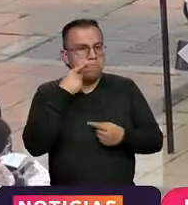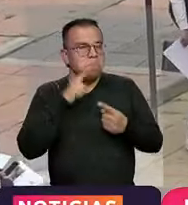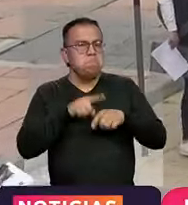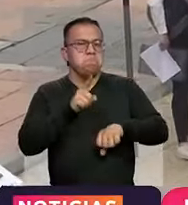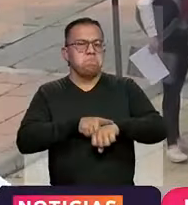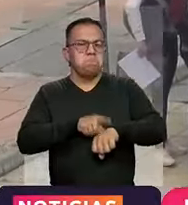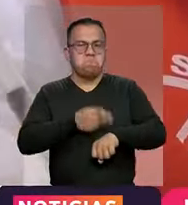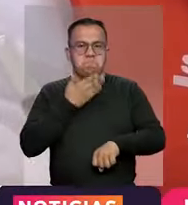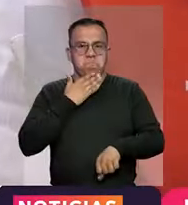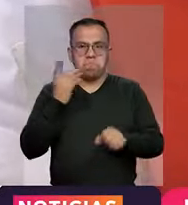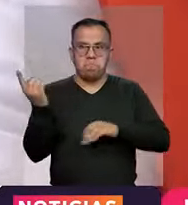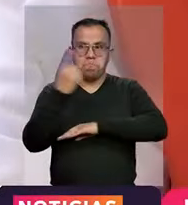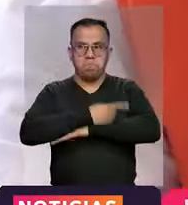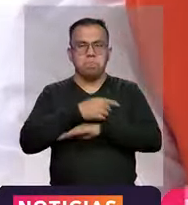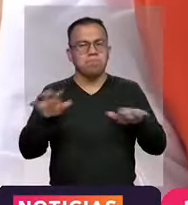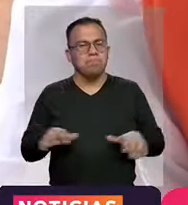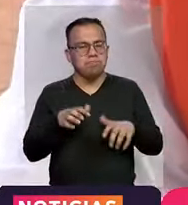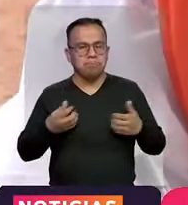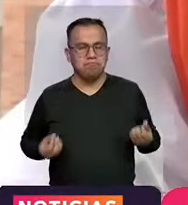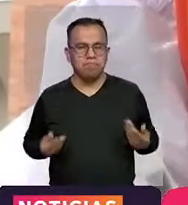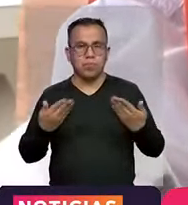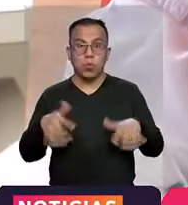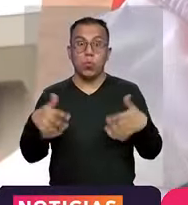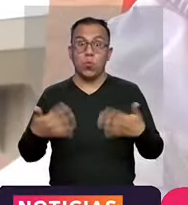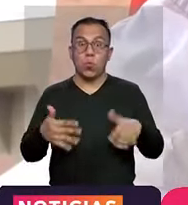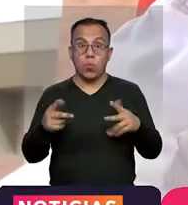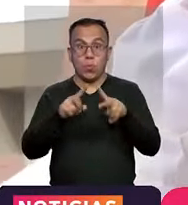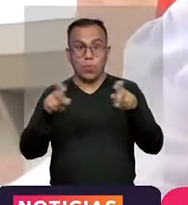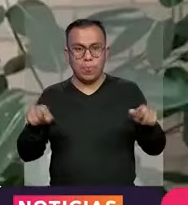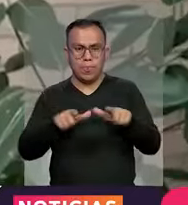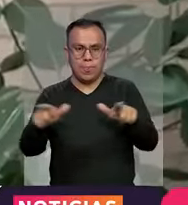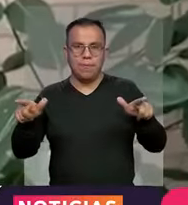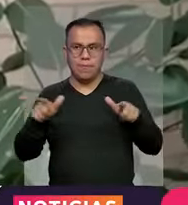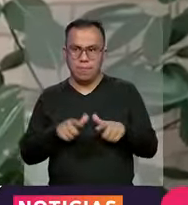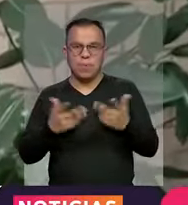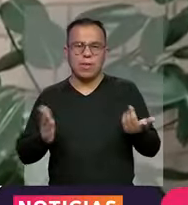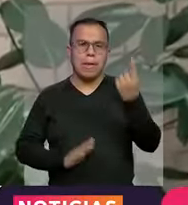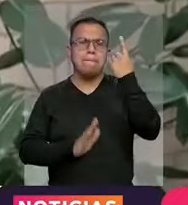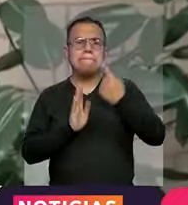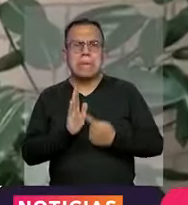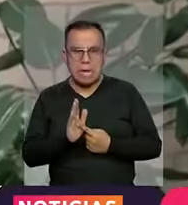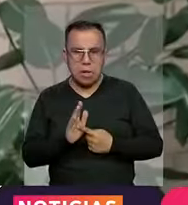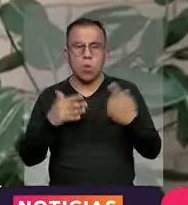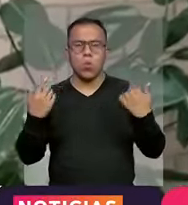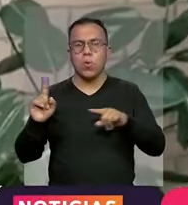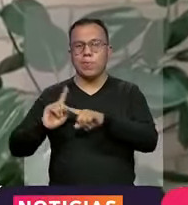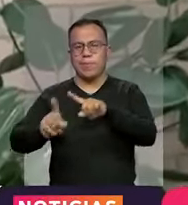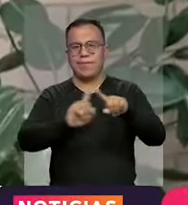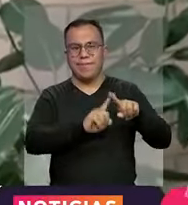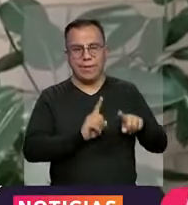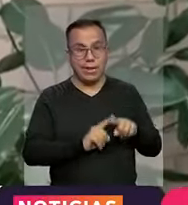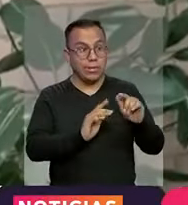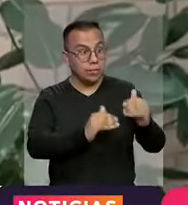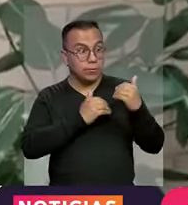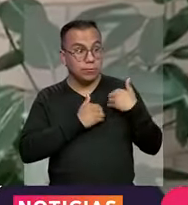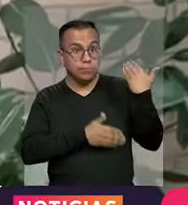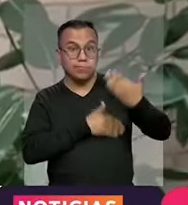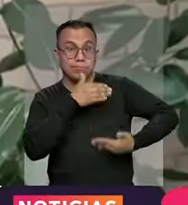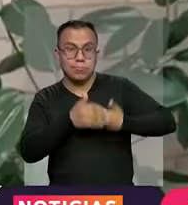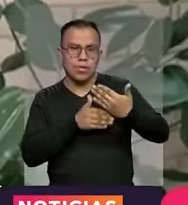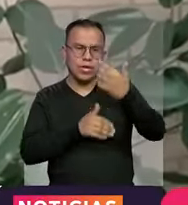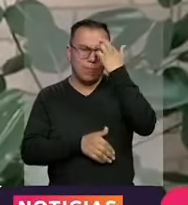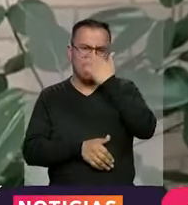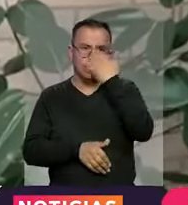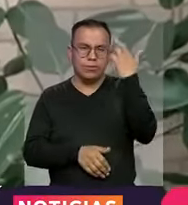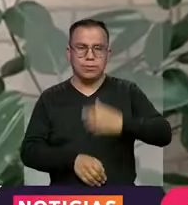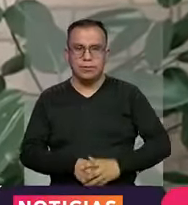tiempo de asistir a esta jornada donde se ofertan un gran número de vacantes laborales. Con más de 1,000 vacantes en diferentes cargos operativos y